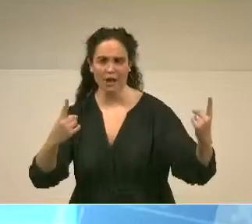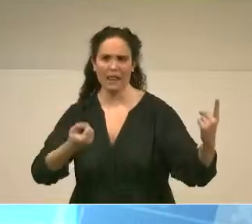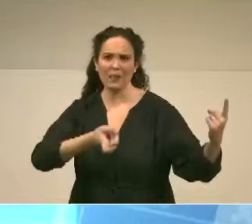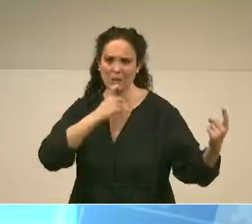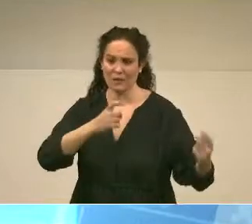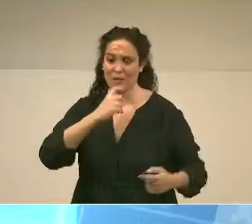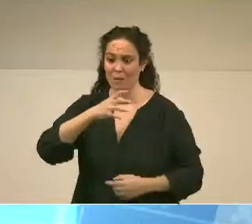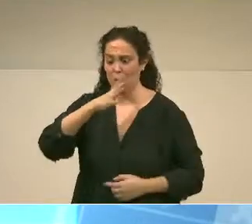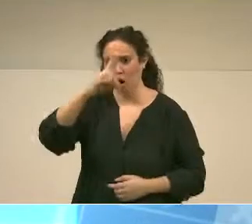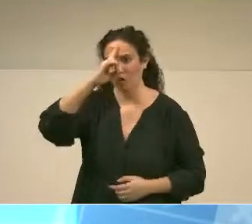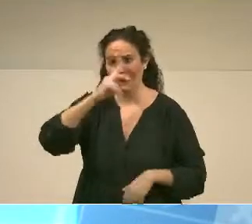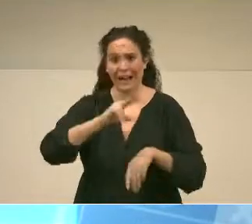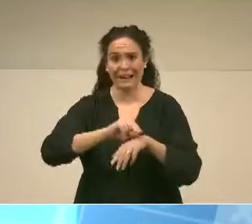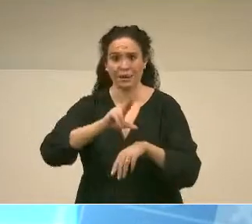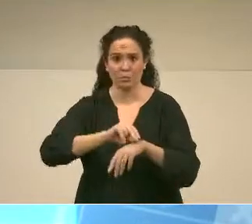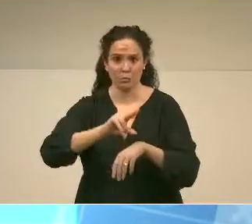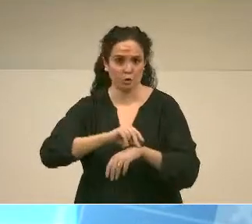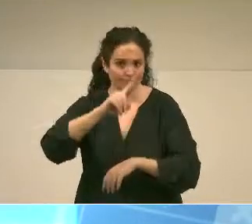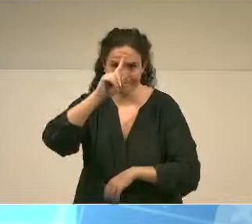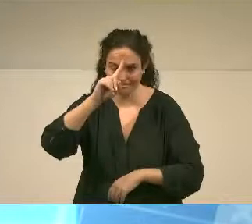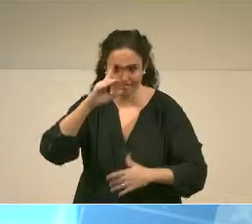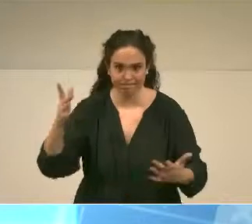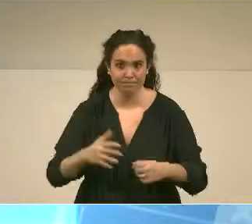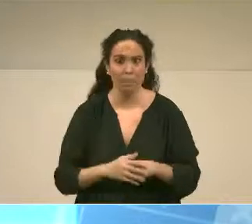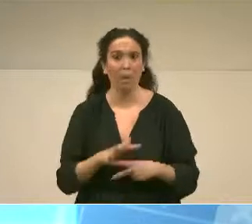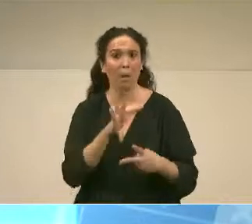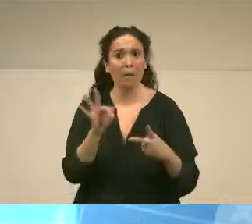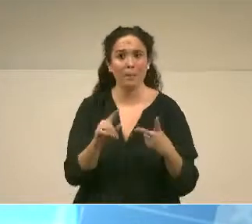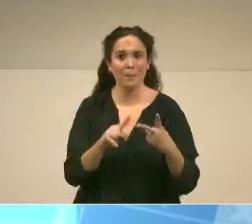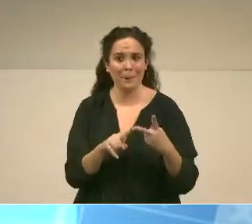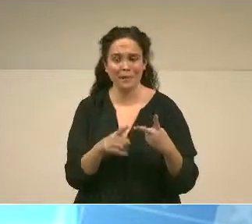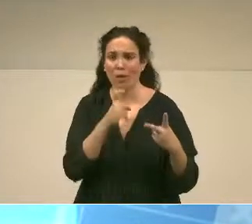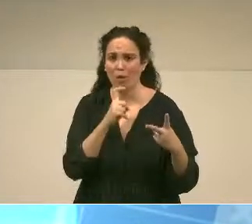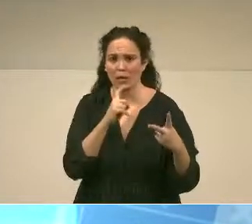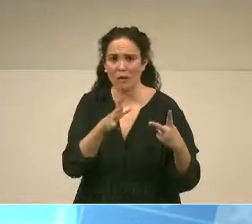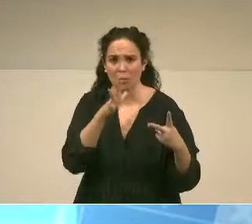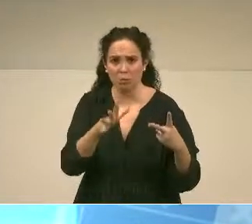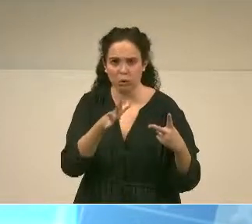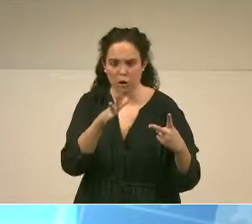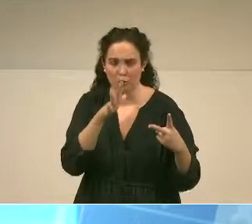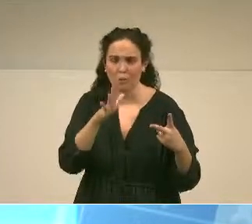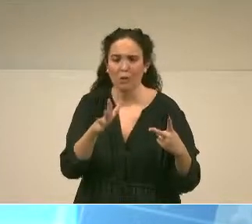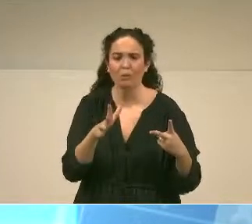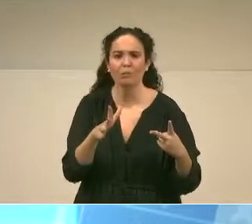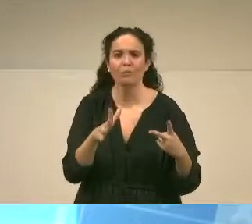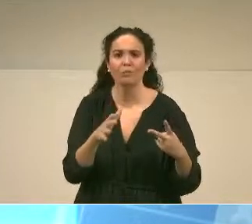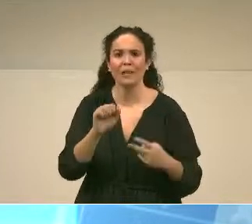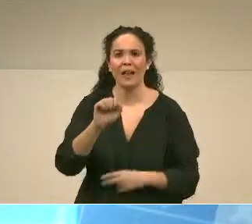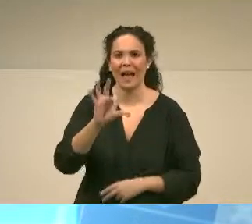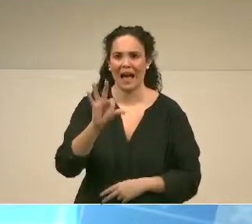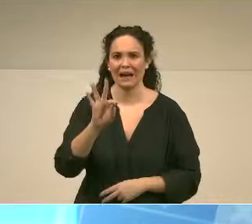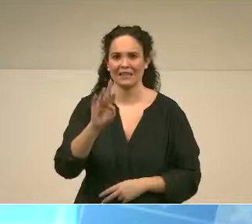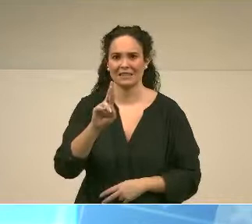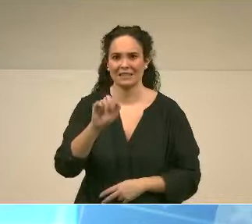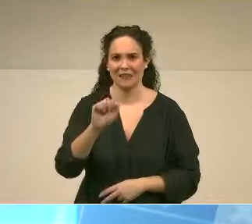de las vacunas y además hay otro componente más que es las características de la vacuna de AstraZeneca una vez